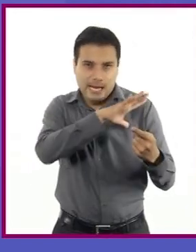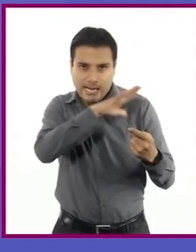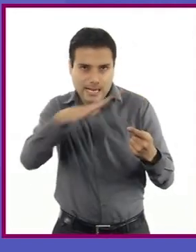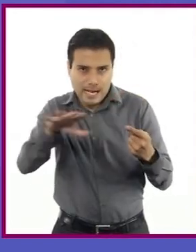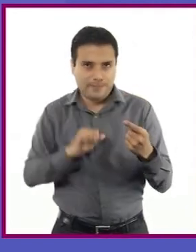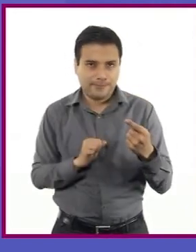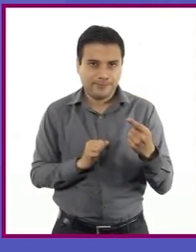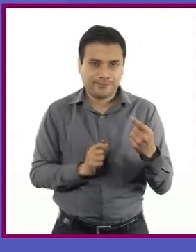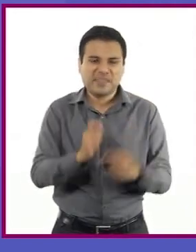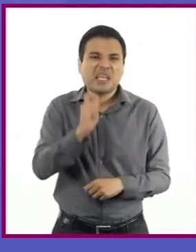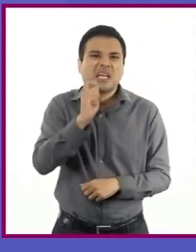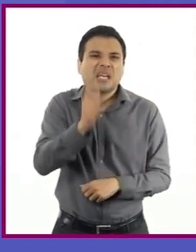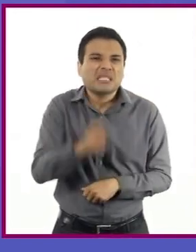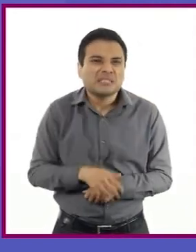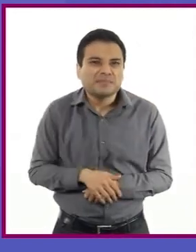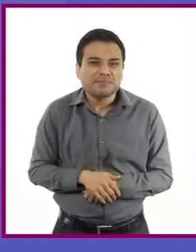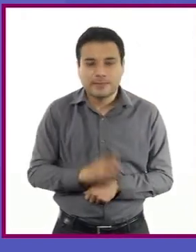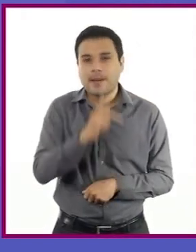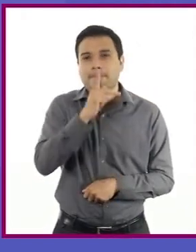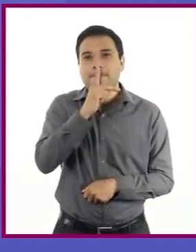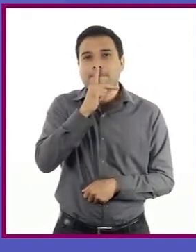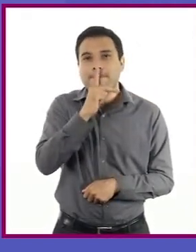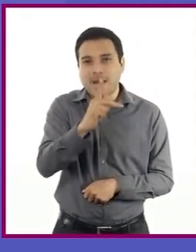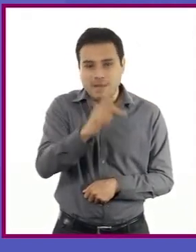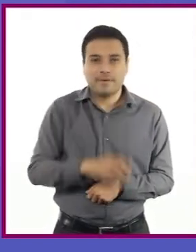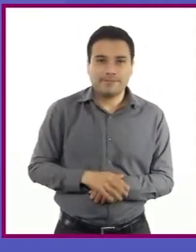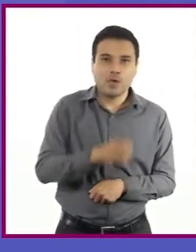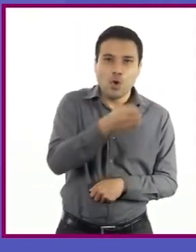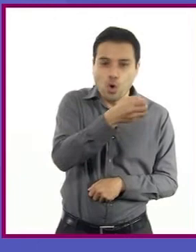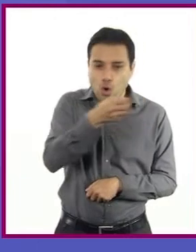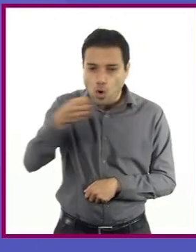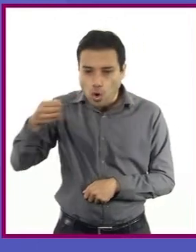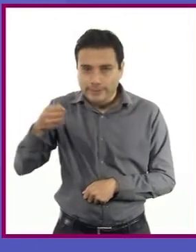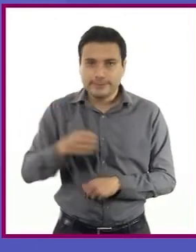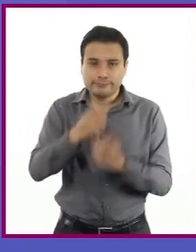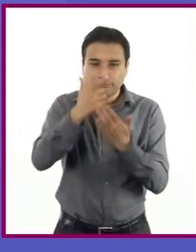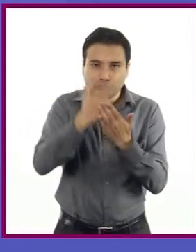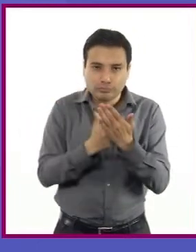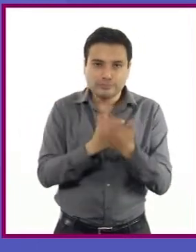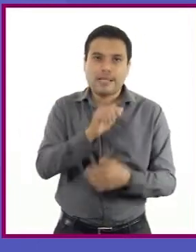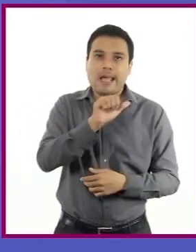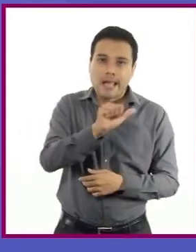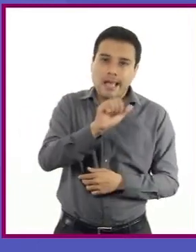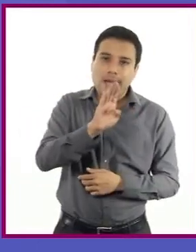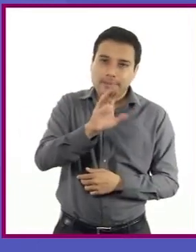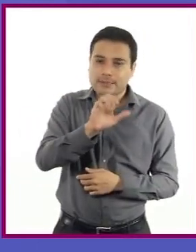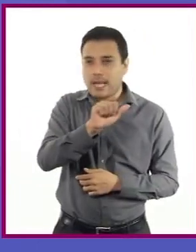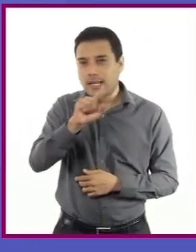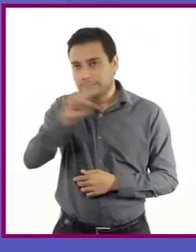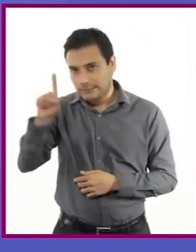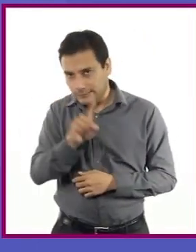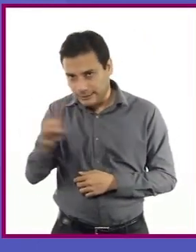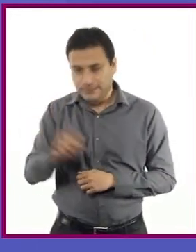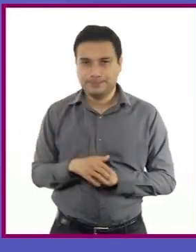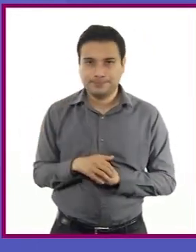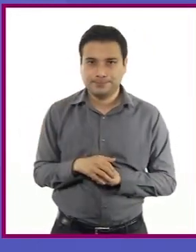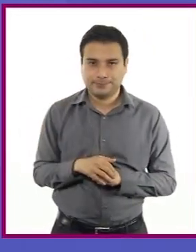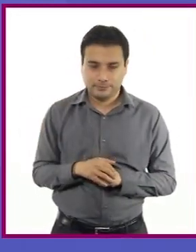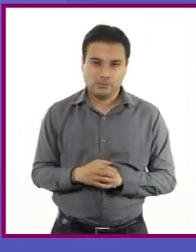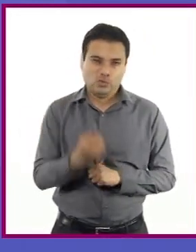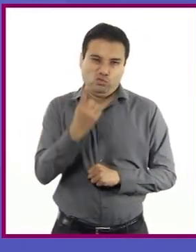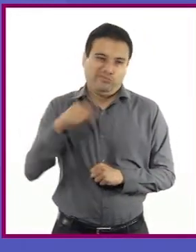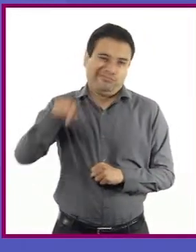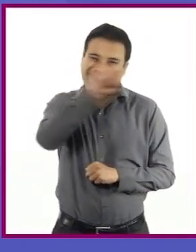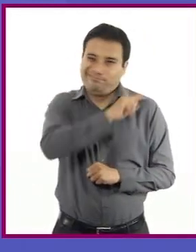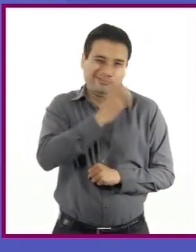que concentran en orden alfabético las palabras de una lengua y su significado. Uno de los más